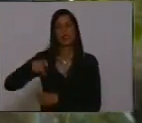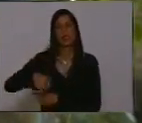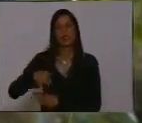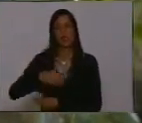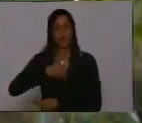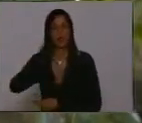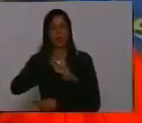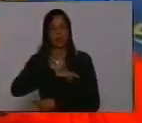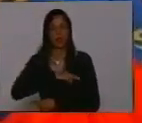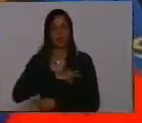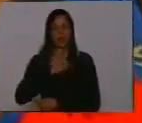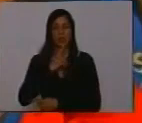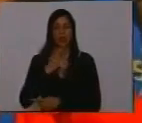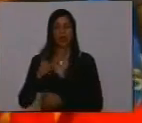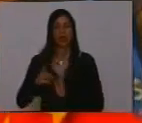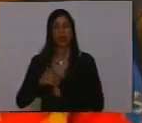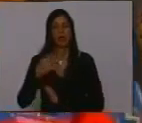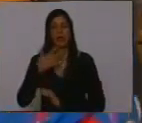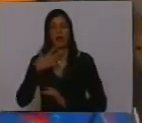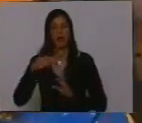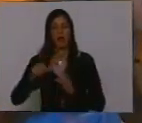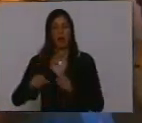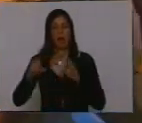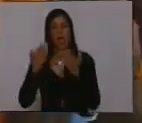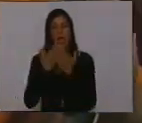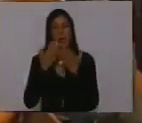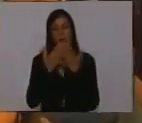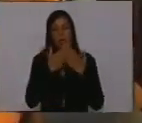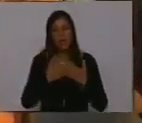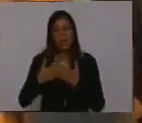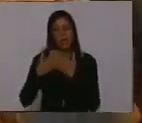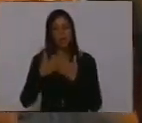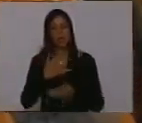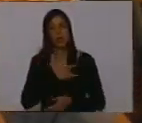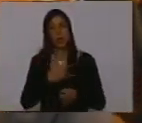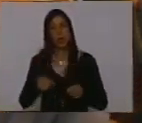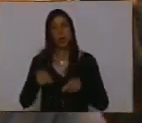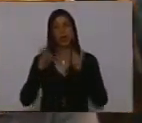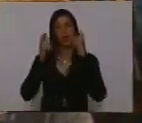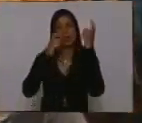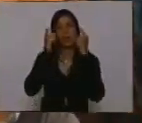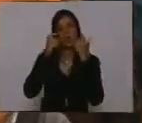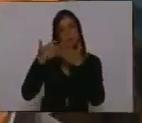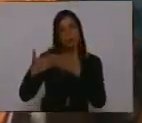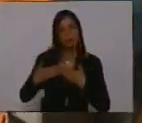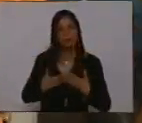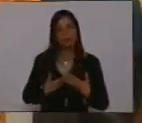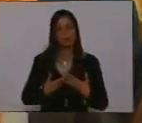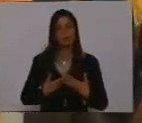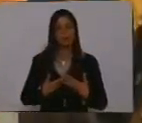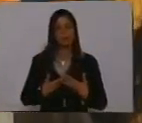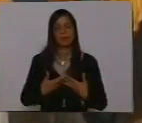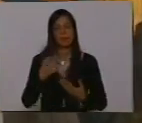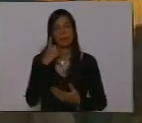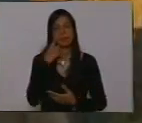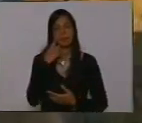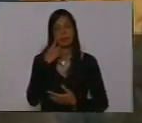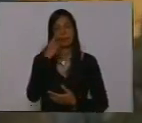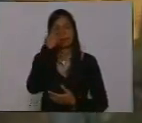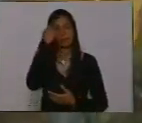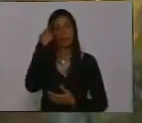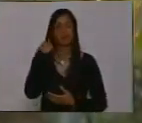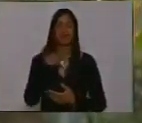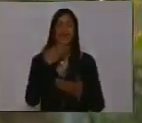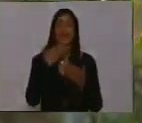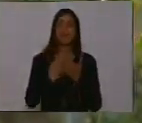somos nosotros los que hemos tenido el acceso a la educación y a los bienes que nos dejó el comandante Chávez. Miren, camaradas, hay muchas